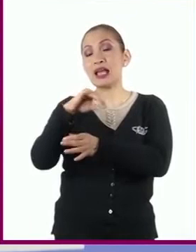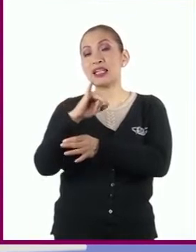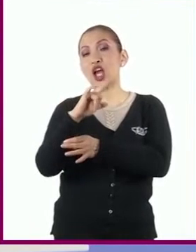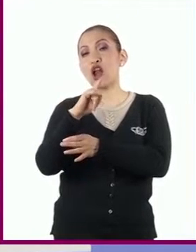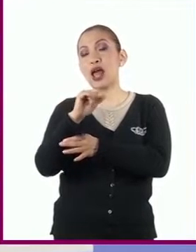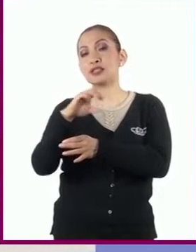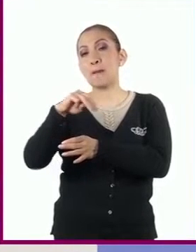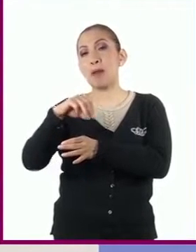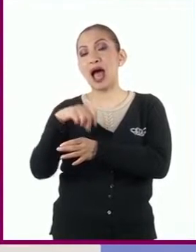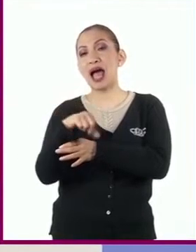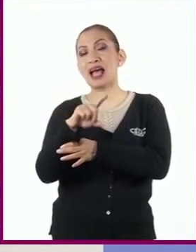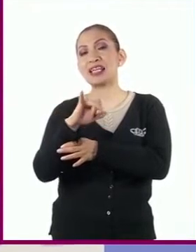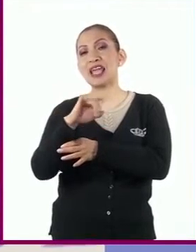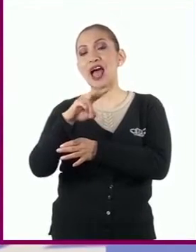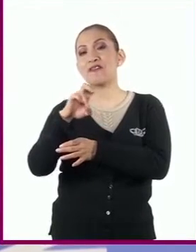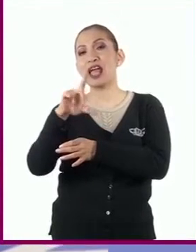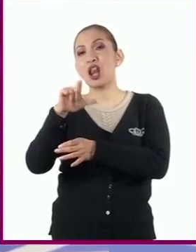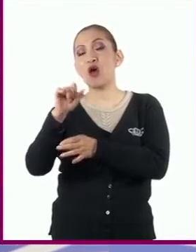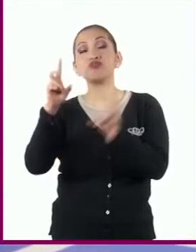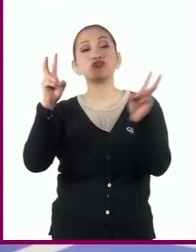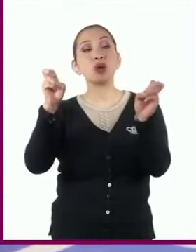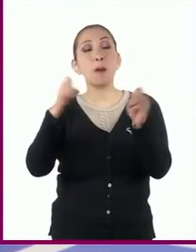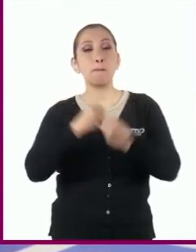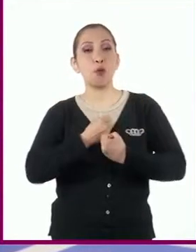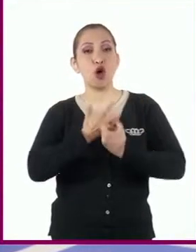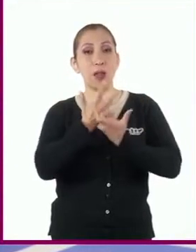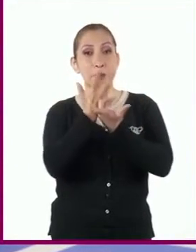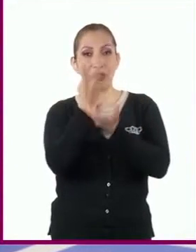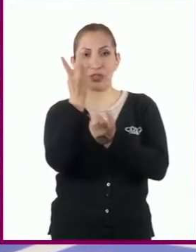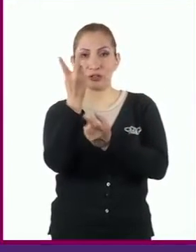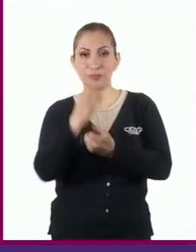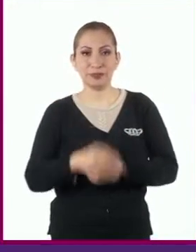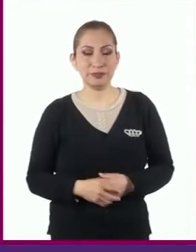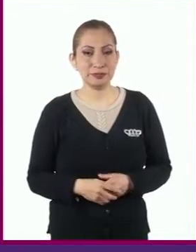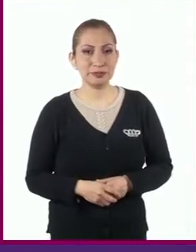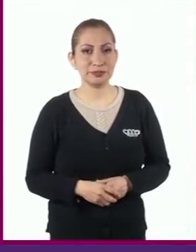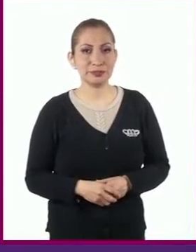Nicolás Maquiavelo, titulado Poema 2.